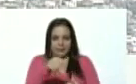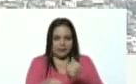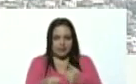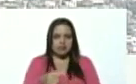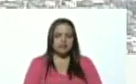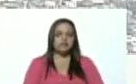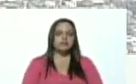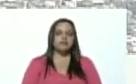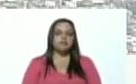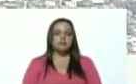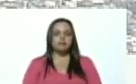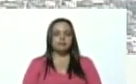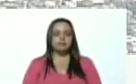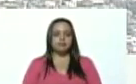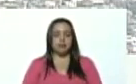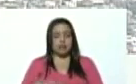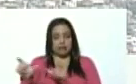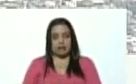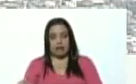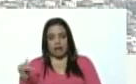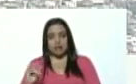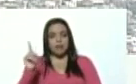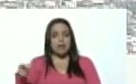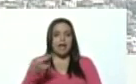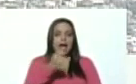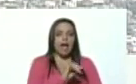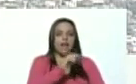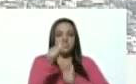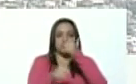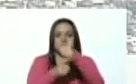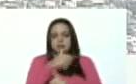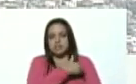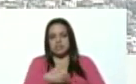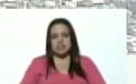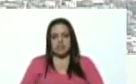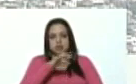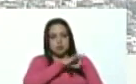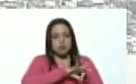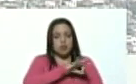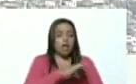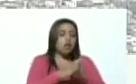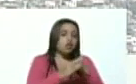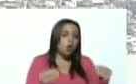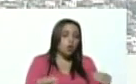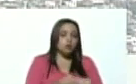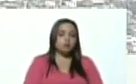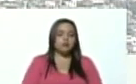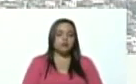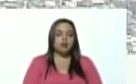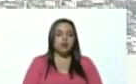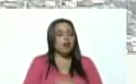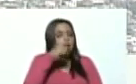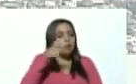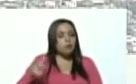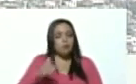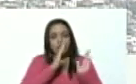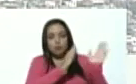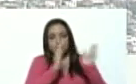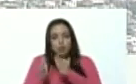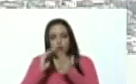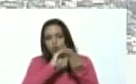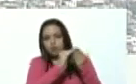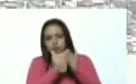Carmen Teresa Meléndez Rivas. También está el vicepresidente social, bueno, todo lo que es el poder popular, el poder comunal,